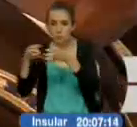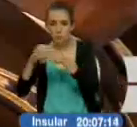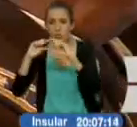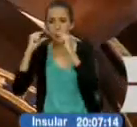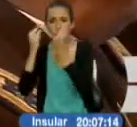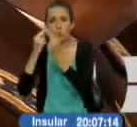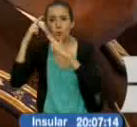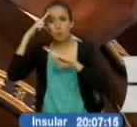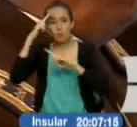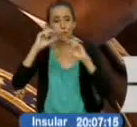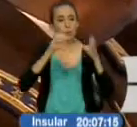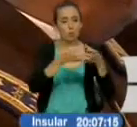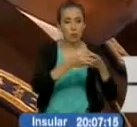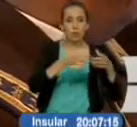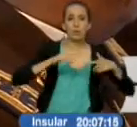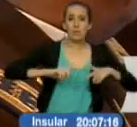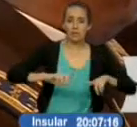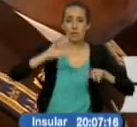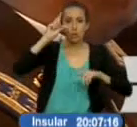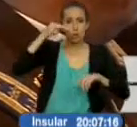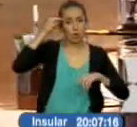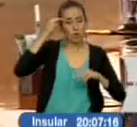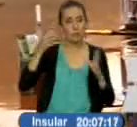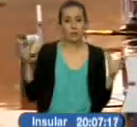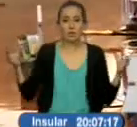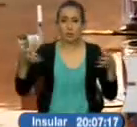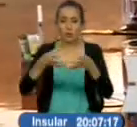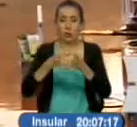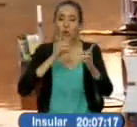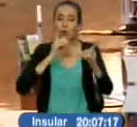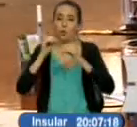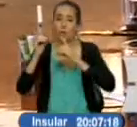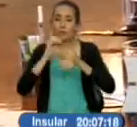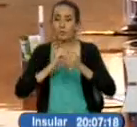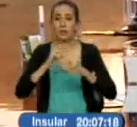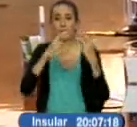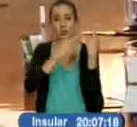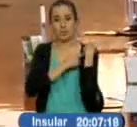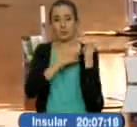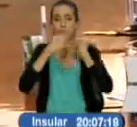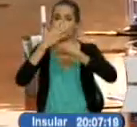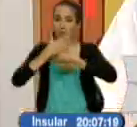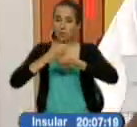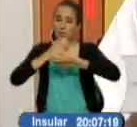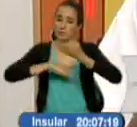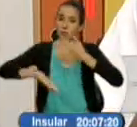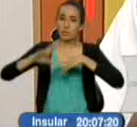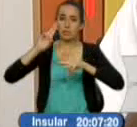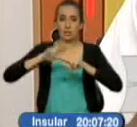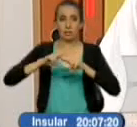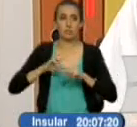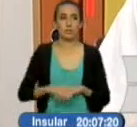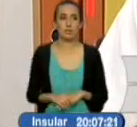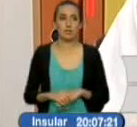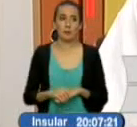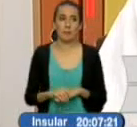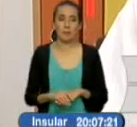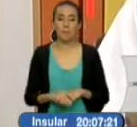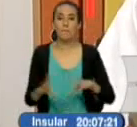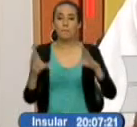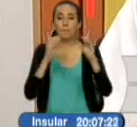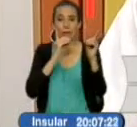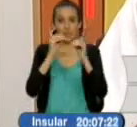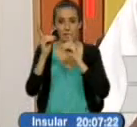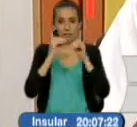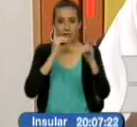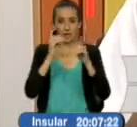Armadas, pues inició con un diálogo abierto para la institución que constitucionalmente es la responsable de la seguridad nacional. Es por eso que el diálogo